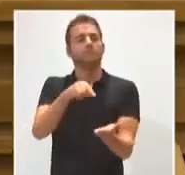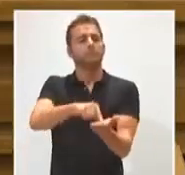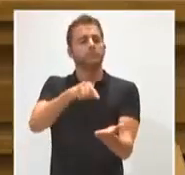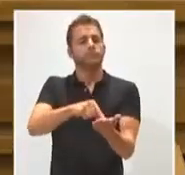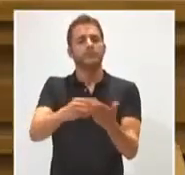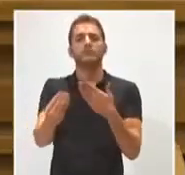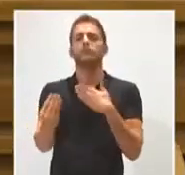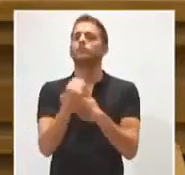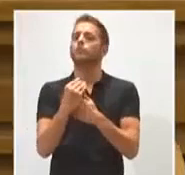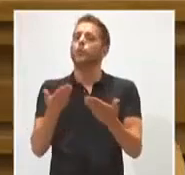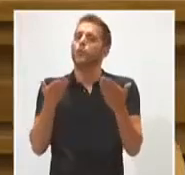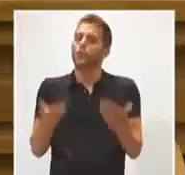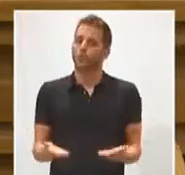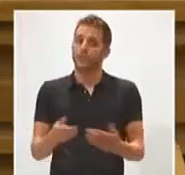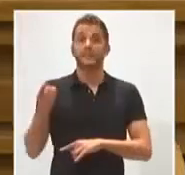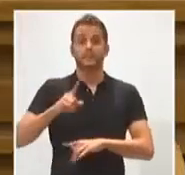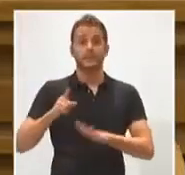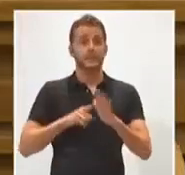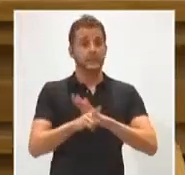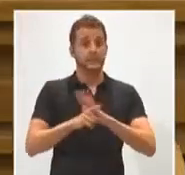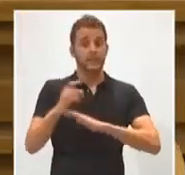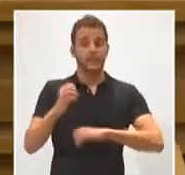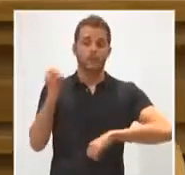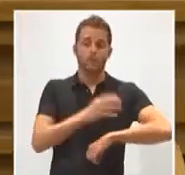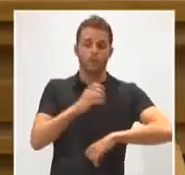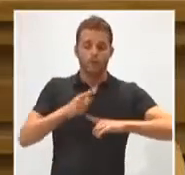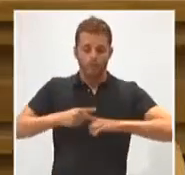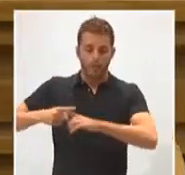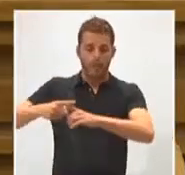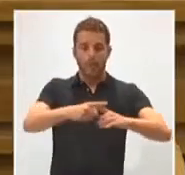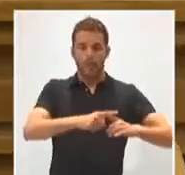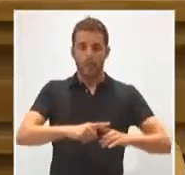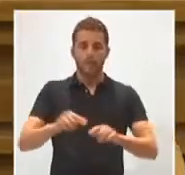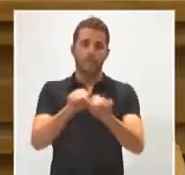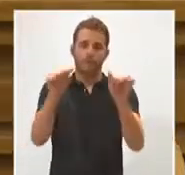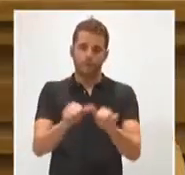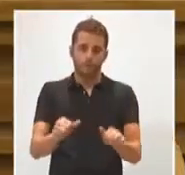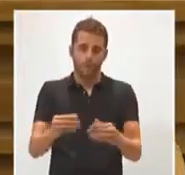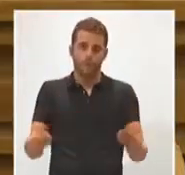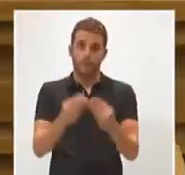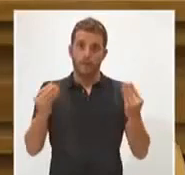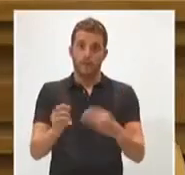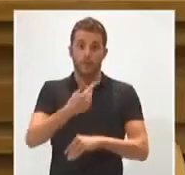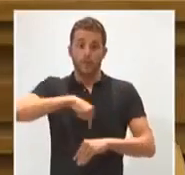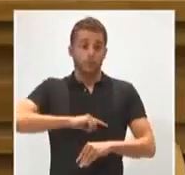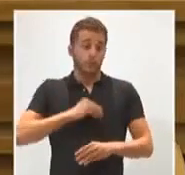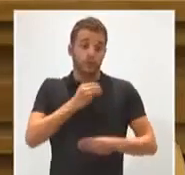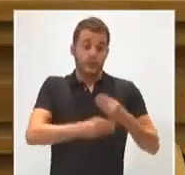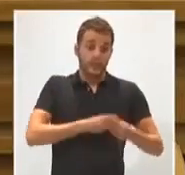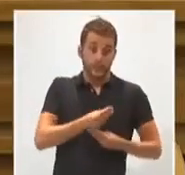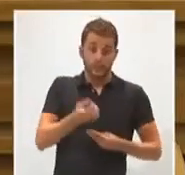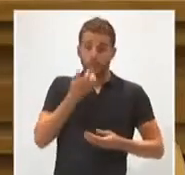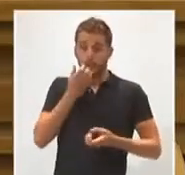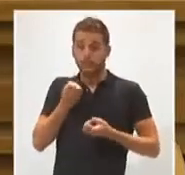y por supuesto en gestionar los fondos de la manera más equilibrada y más cohesionada posible predicamos con el ejemplo cuestionando